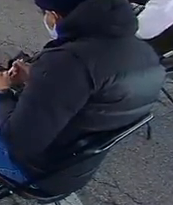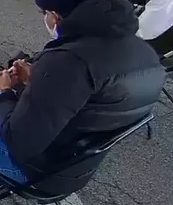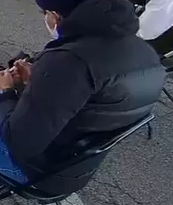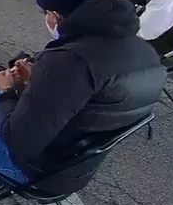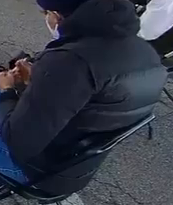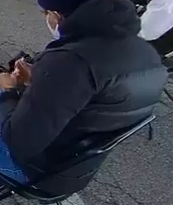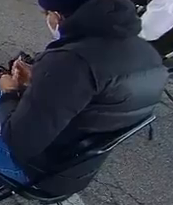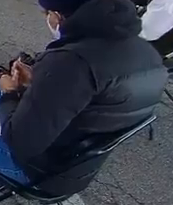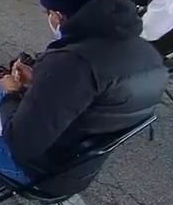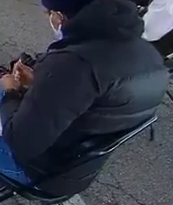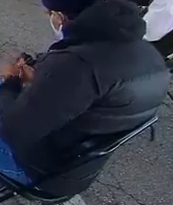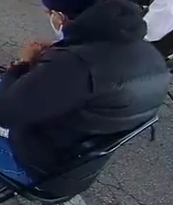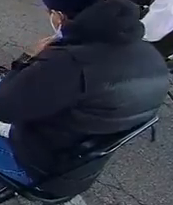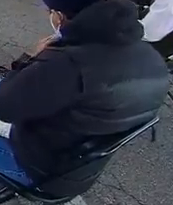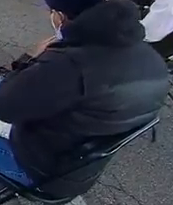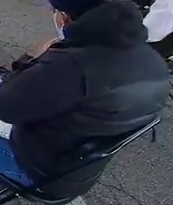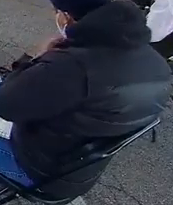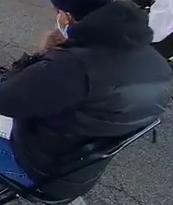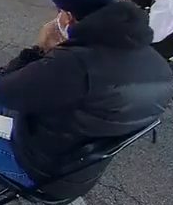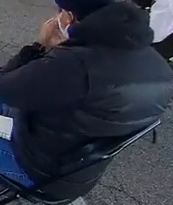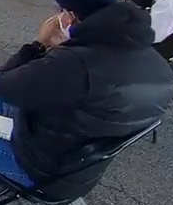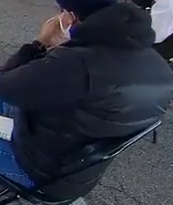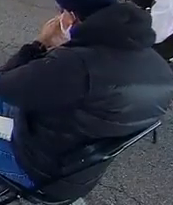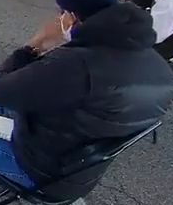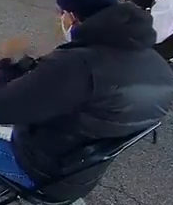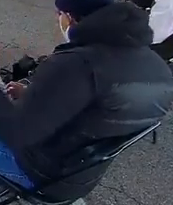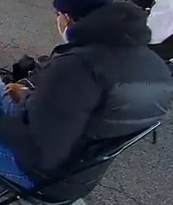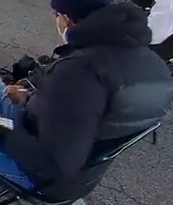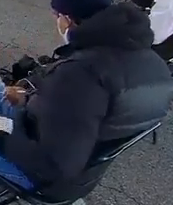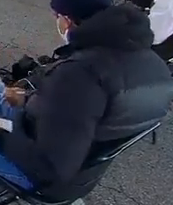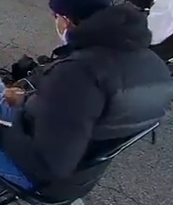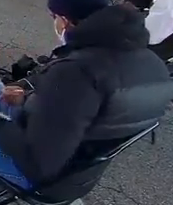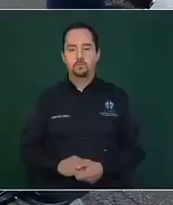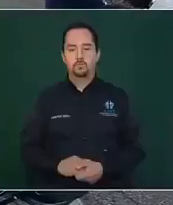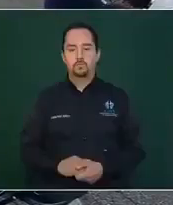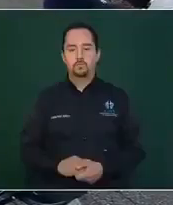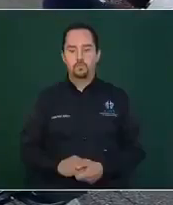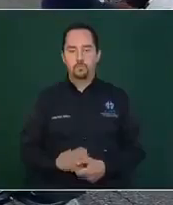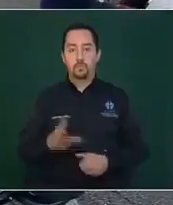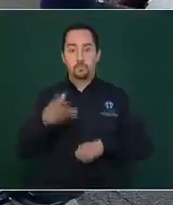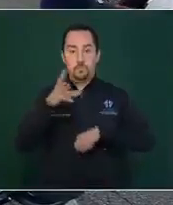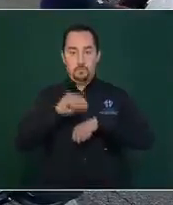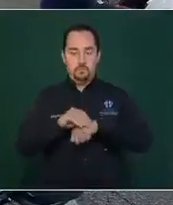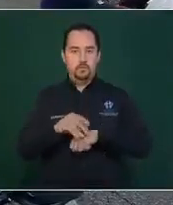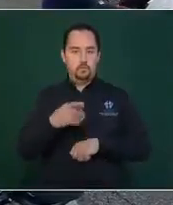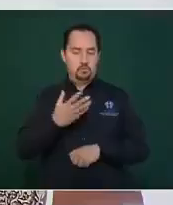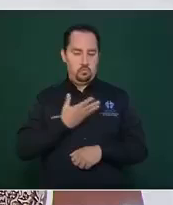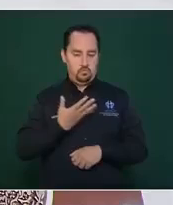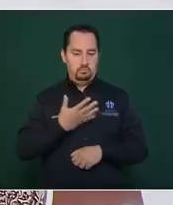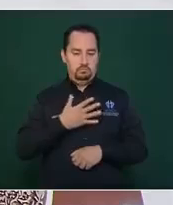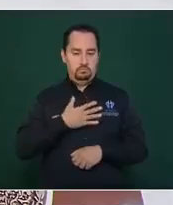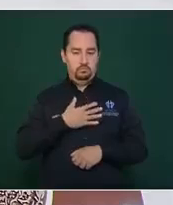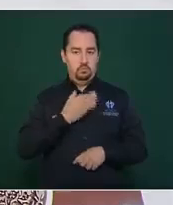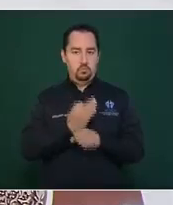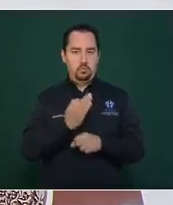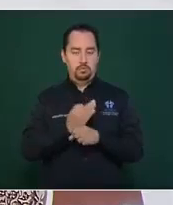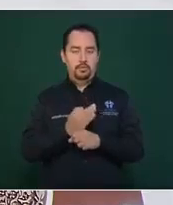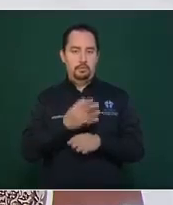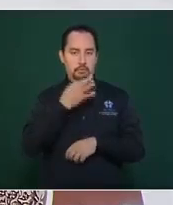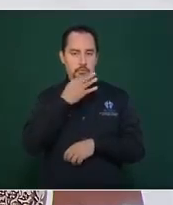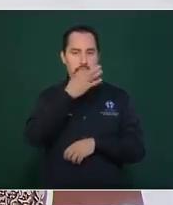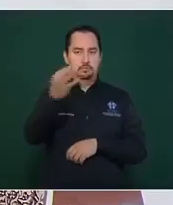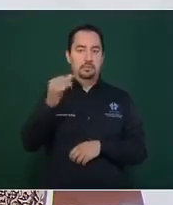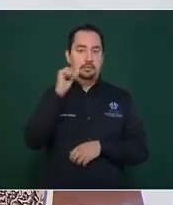en el estado de Chiapas el día de ayer, con información que nos proporcionó principalmente el Instituto Nacional de Migración, SEDENA, la Guardia